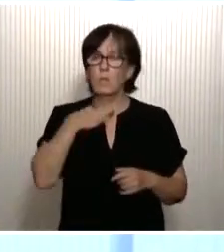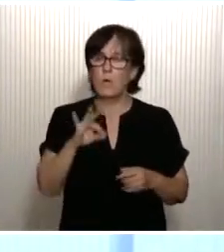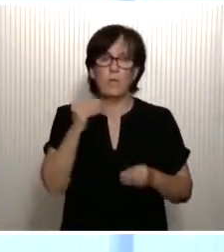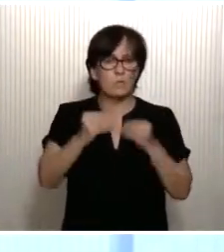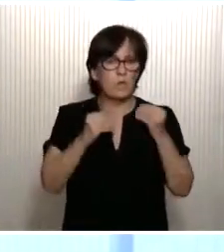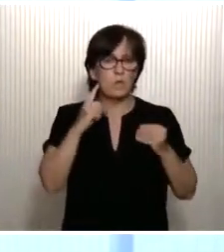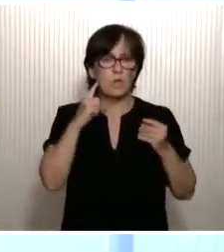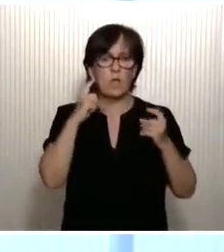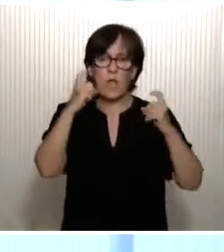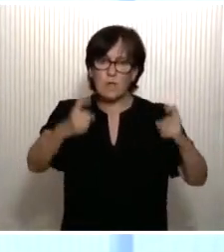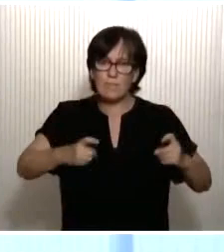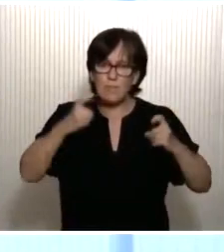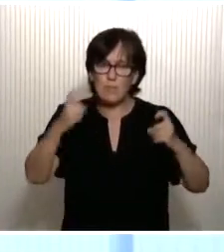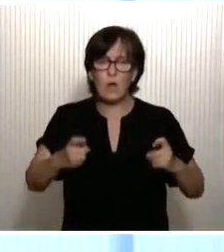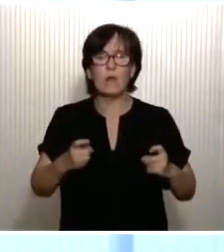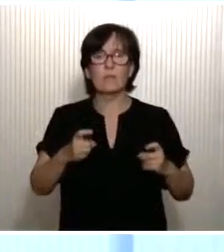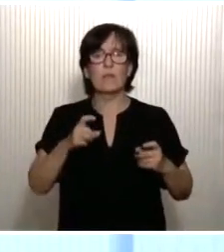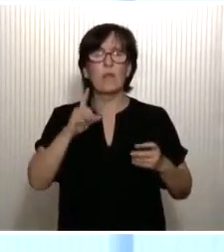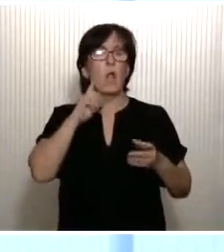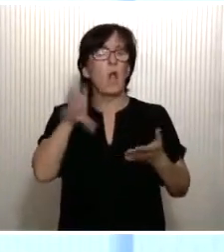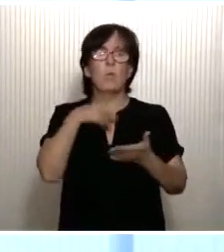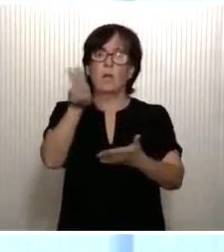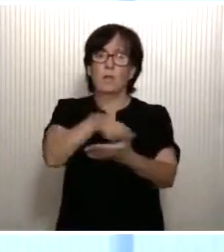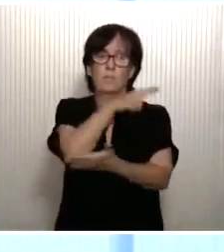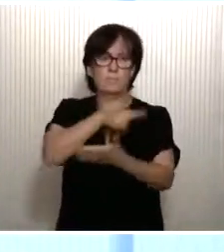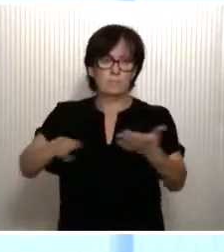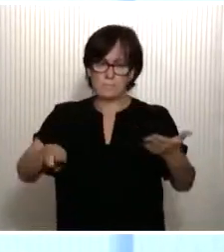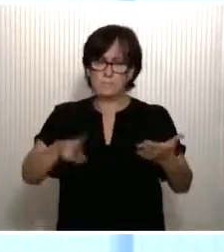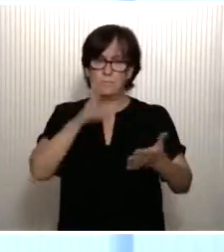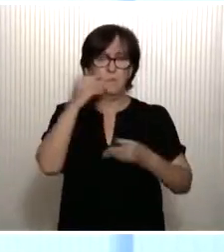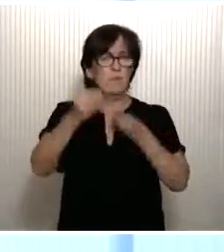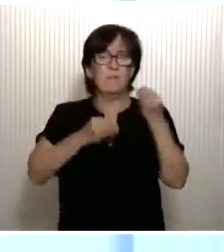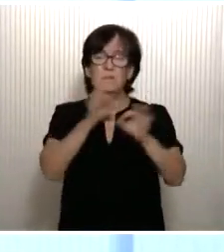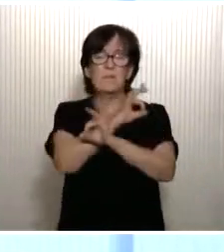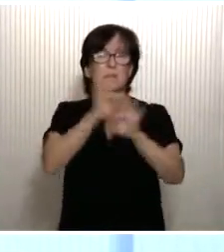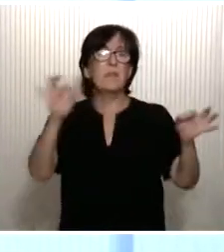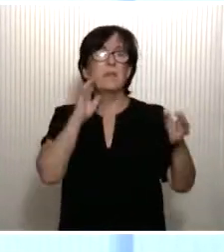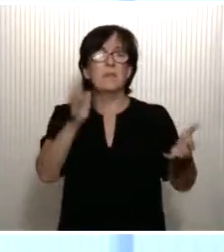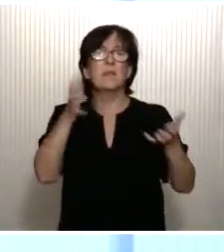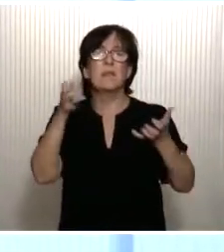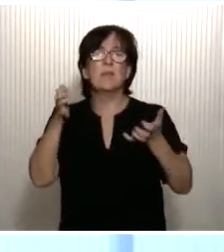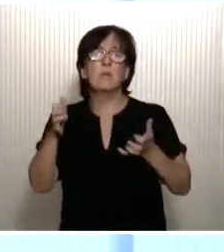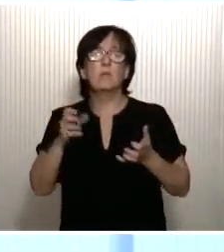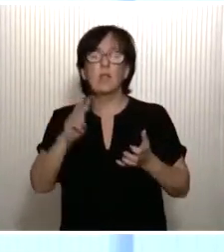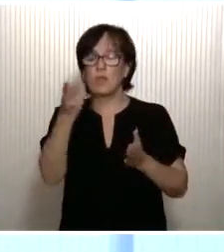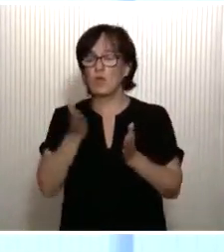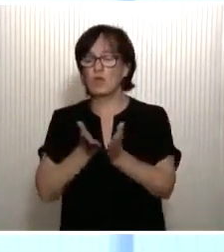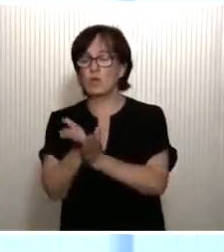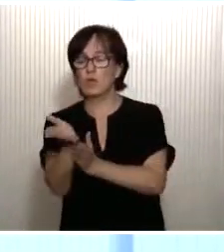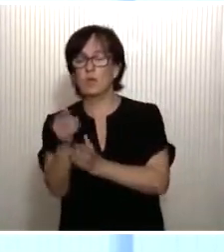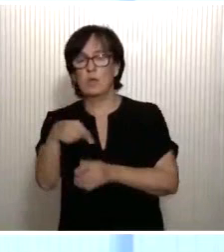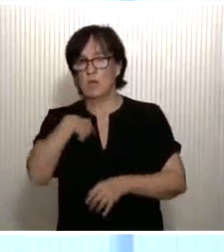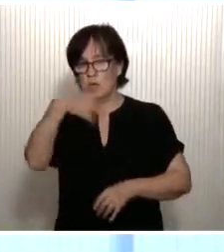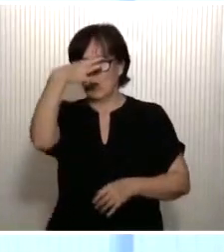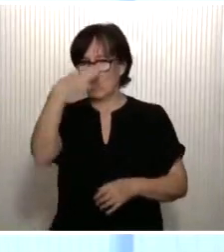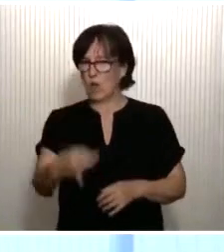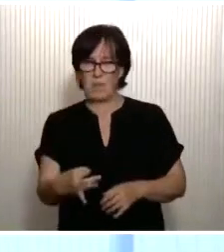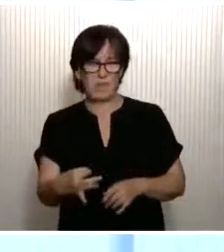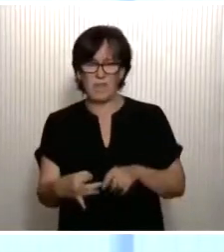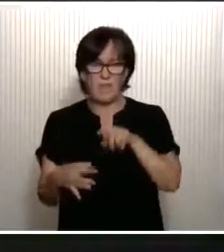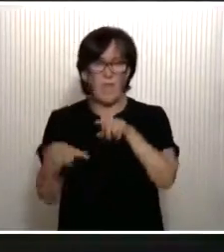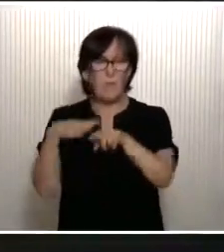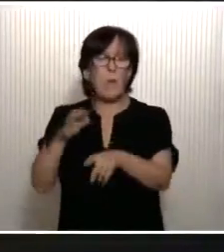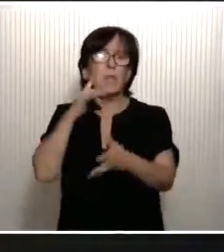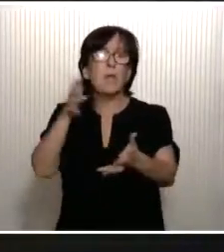nuestras fuerzas sumándolas o podemos anularlas restándolas. Nadie ganará por el segundo camino. Estoy convencido de ello. Nadie puede